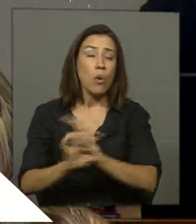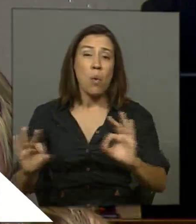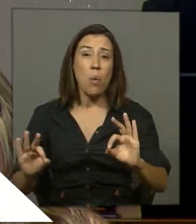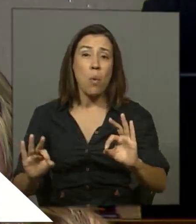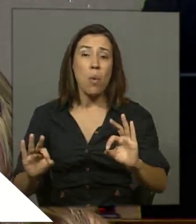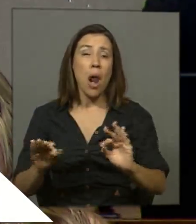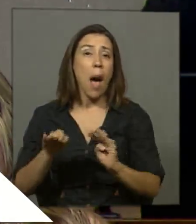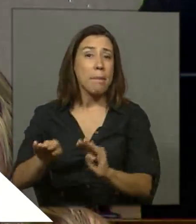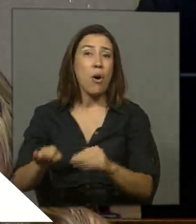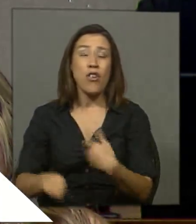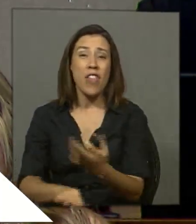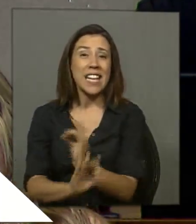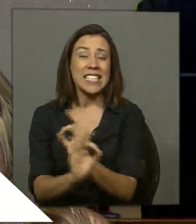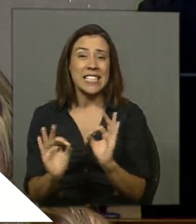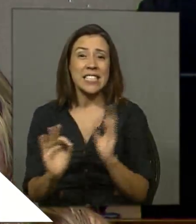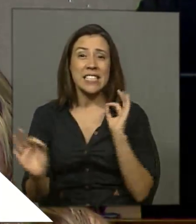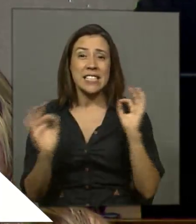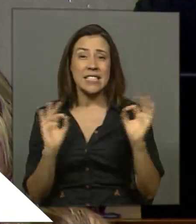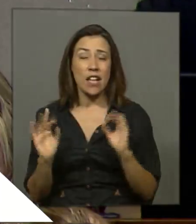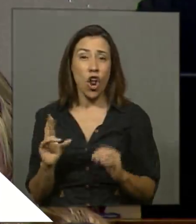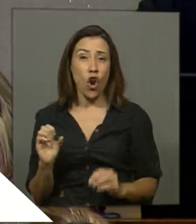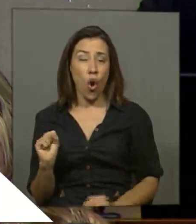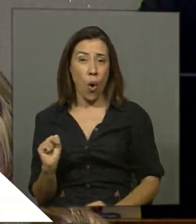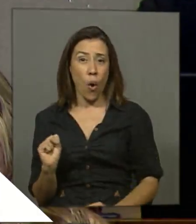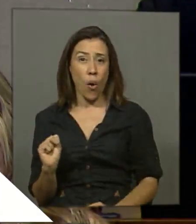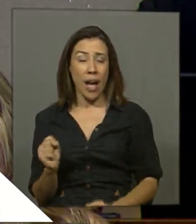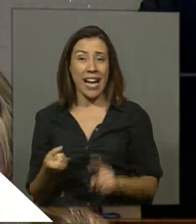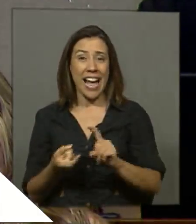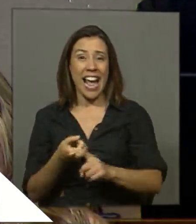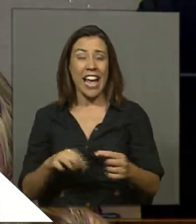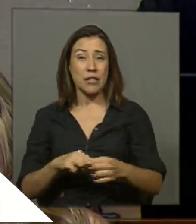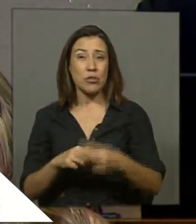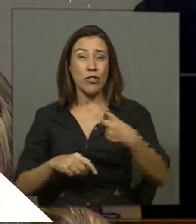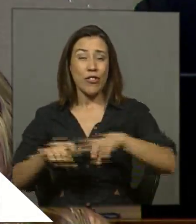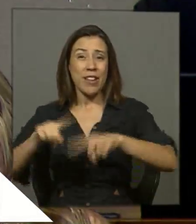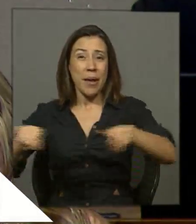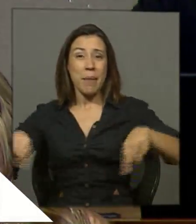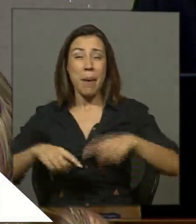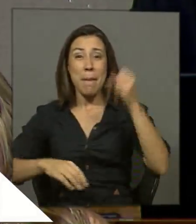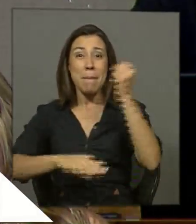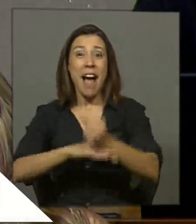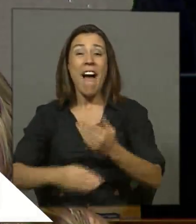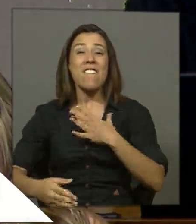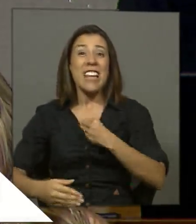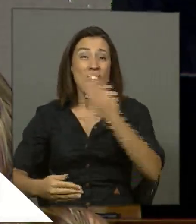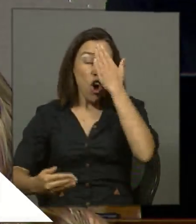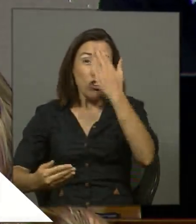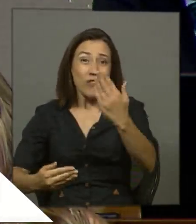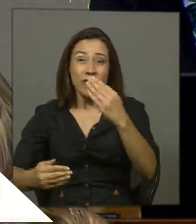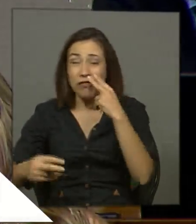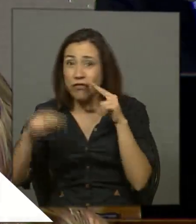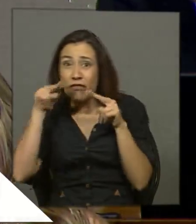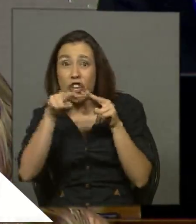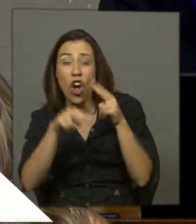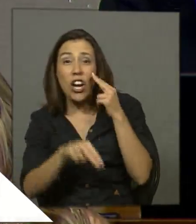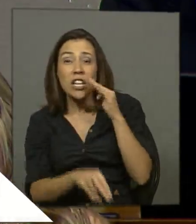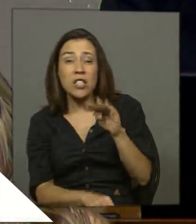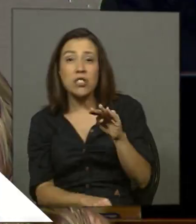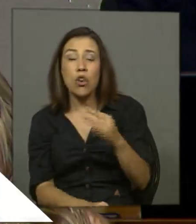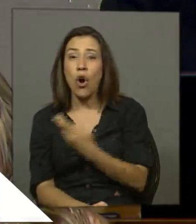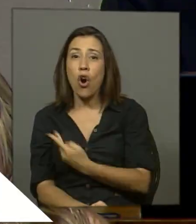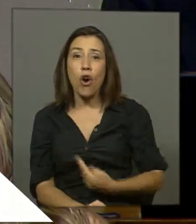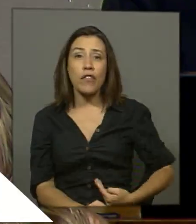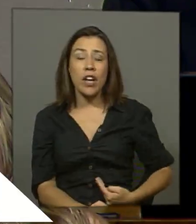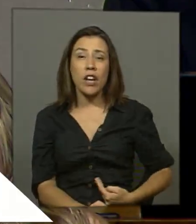ningún tipo de apoyo la señora Carmen Roa esposa del parcelero asesinado frente a su hijo pequeño donde tampoco el